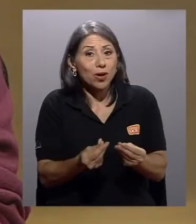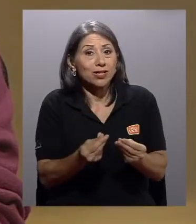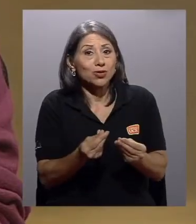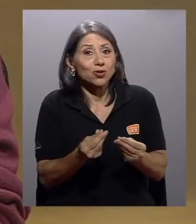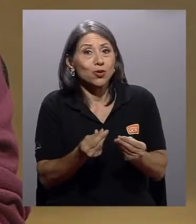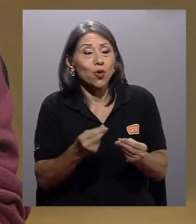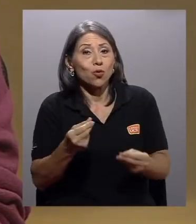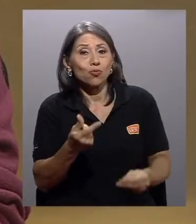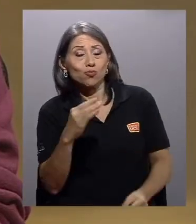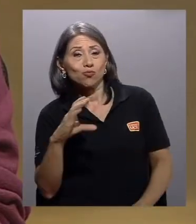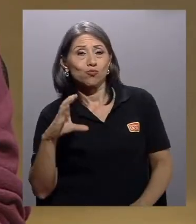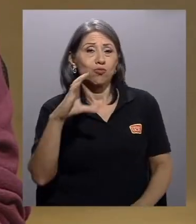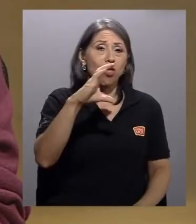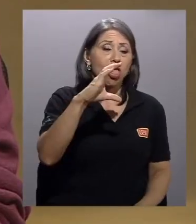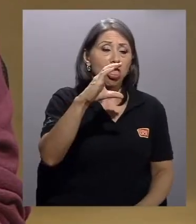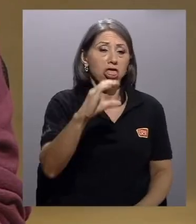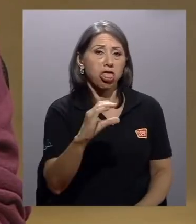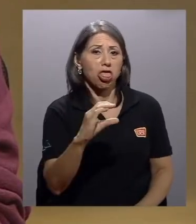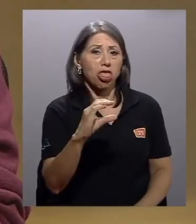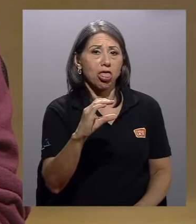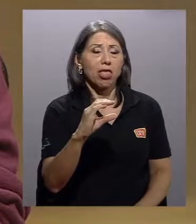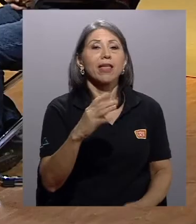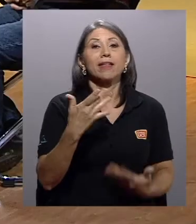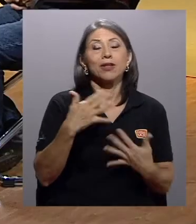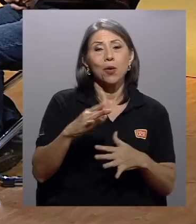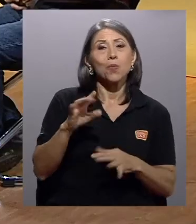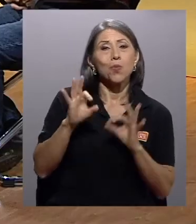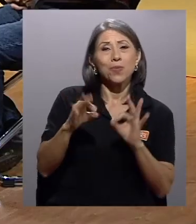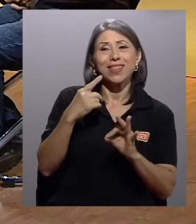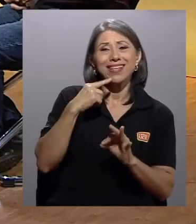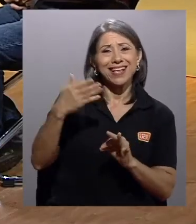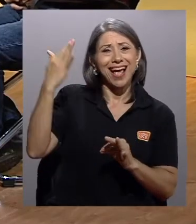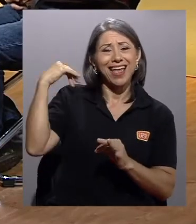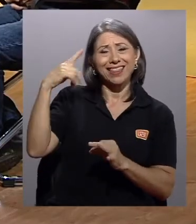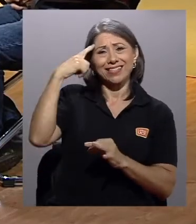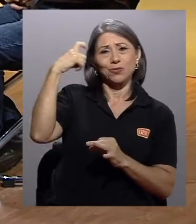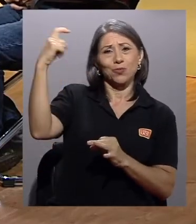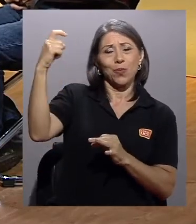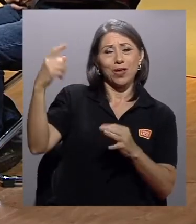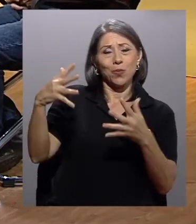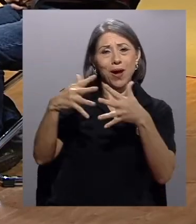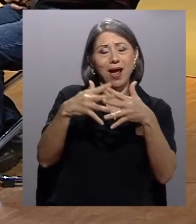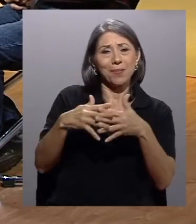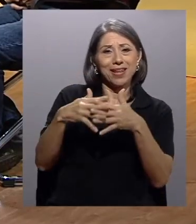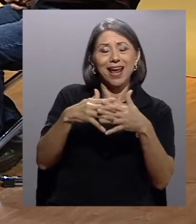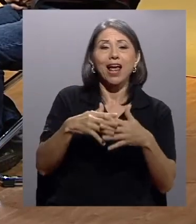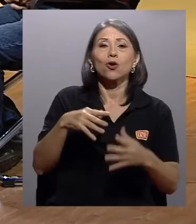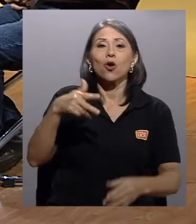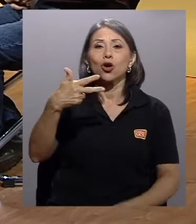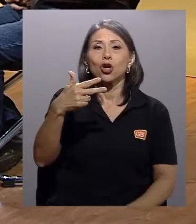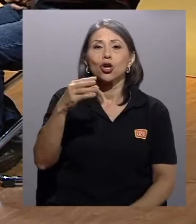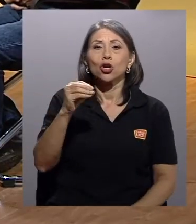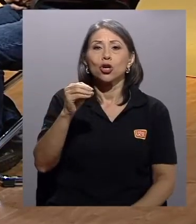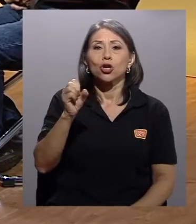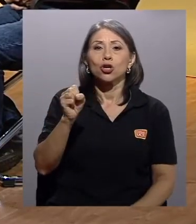Bien decía Chomsky en algún momento en Requiem por el sueño americano, mencionaba que una de las recetas para